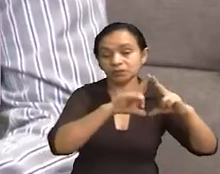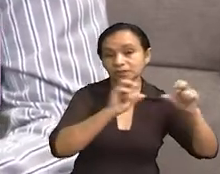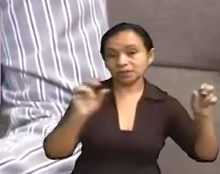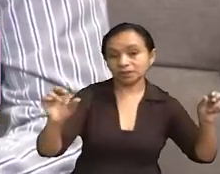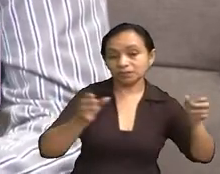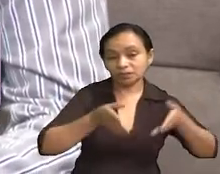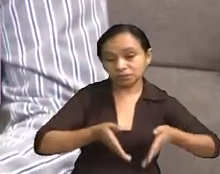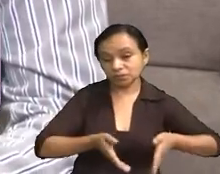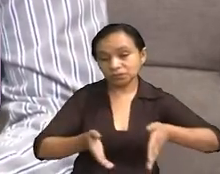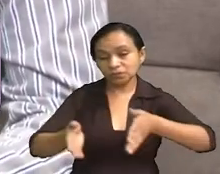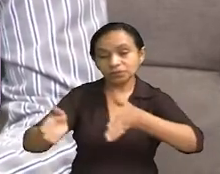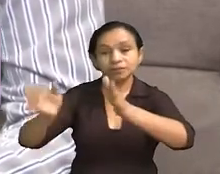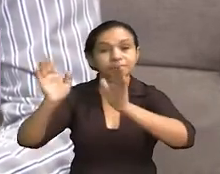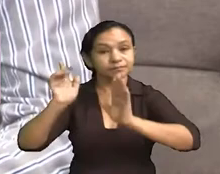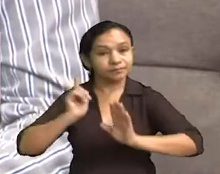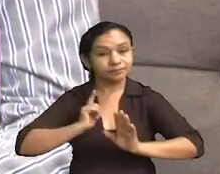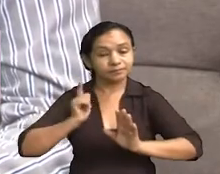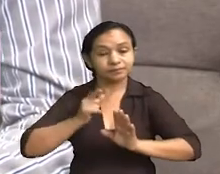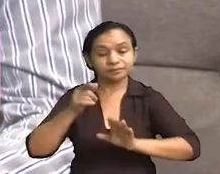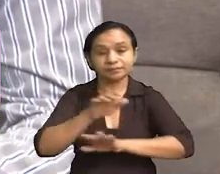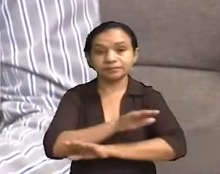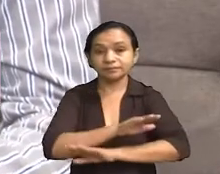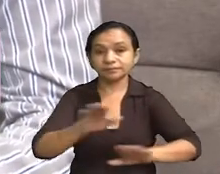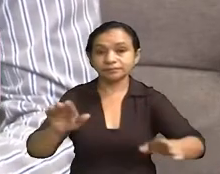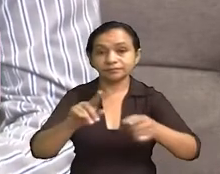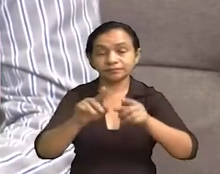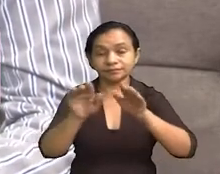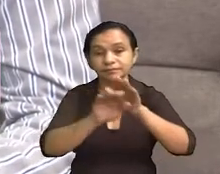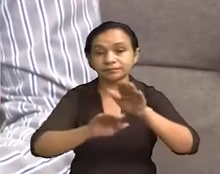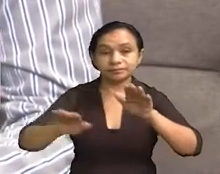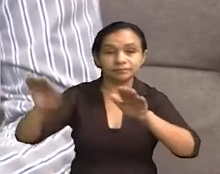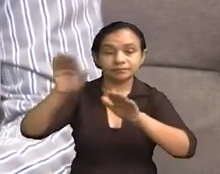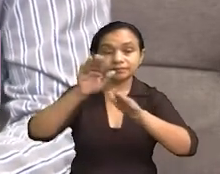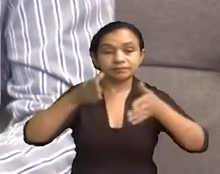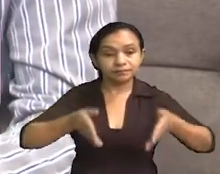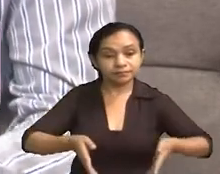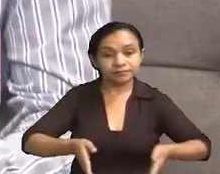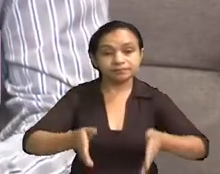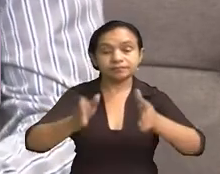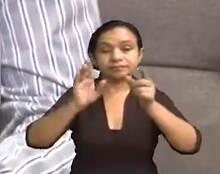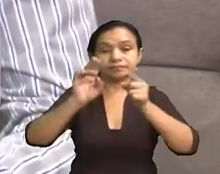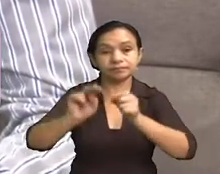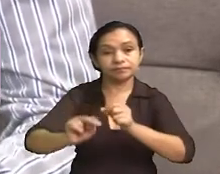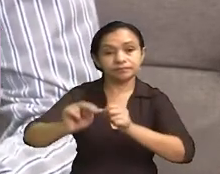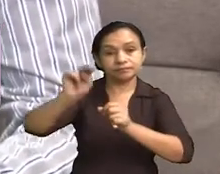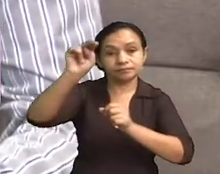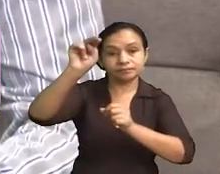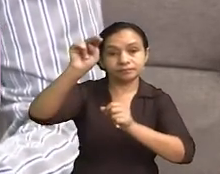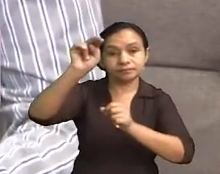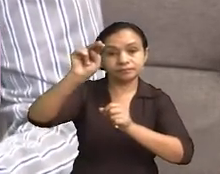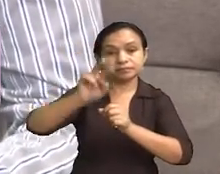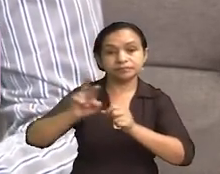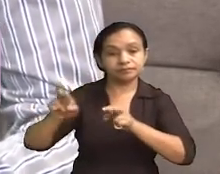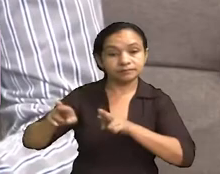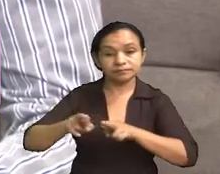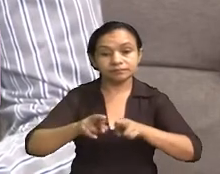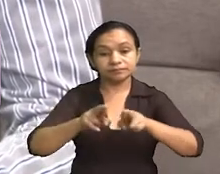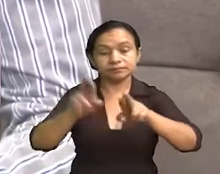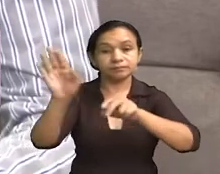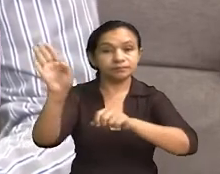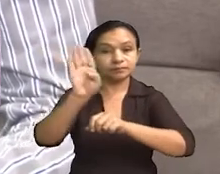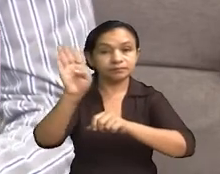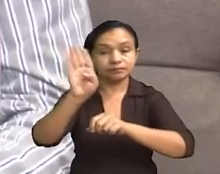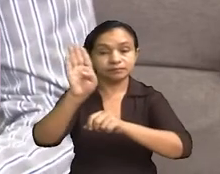nacional. Terminamos un tramo, el más grande de la carretera, que va para el norte, que es Río Blanco,